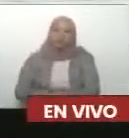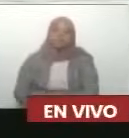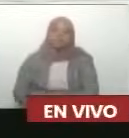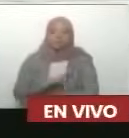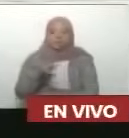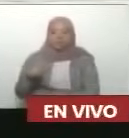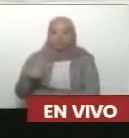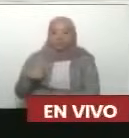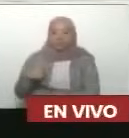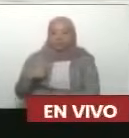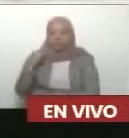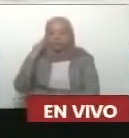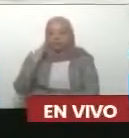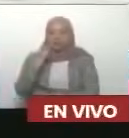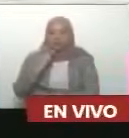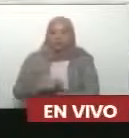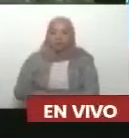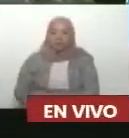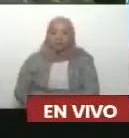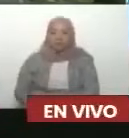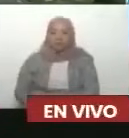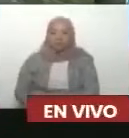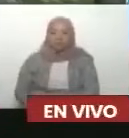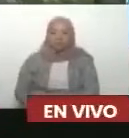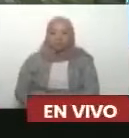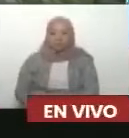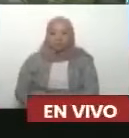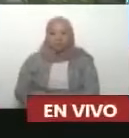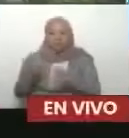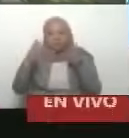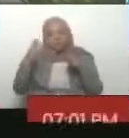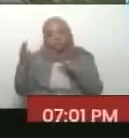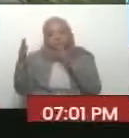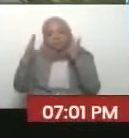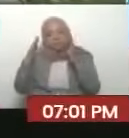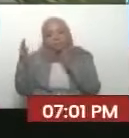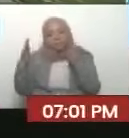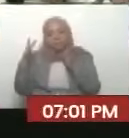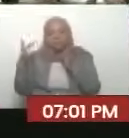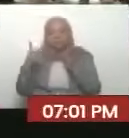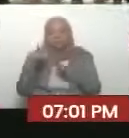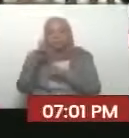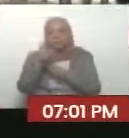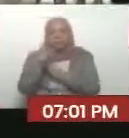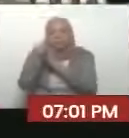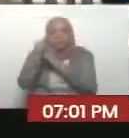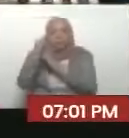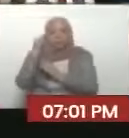Nuestra aviación militar, cuna de grandes patriotas,